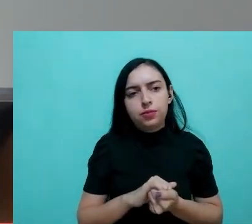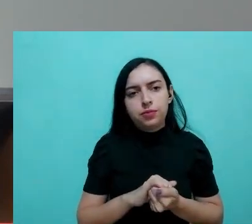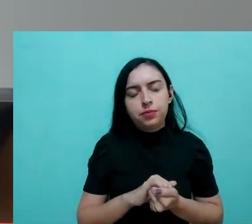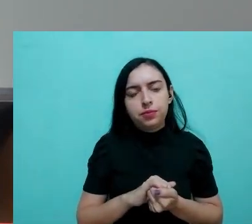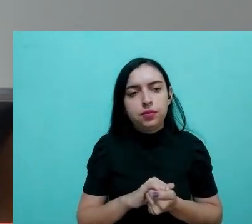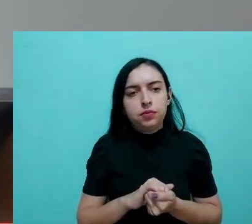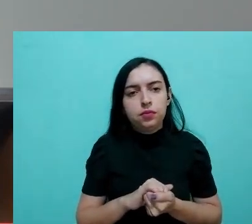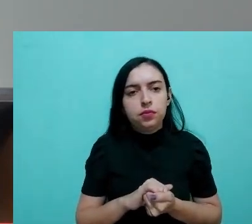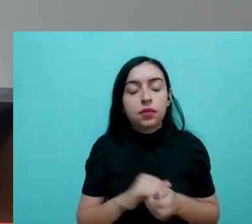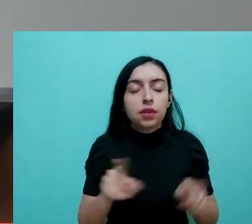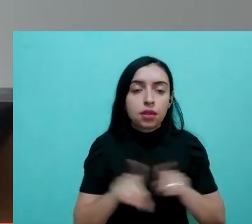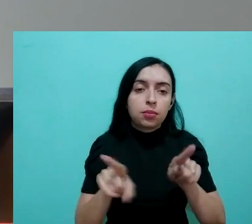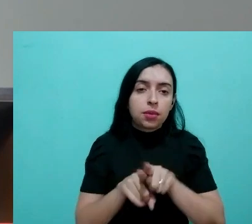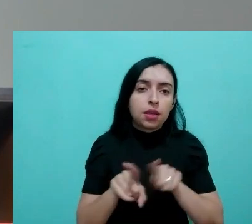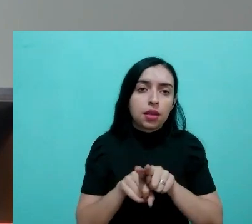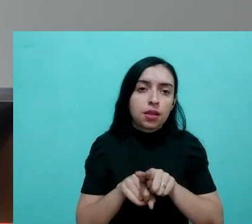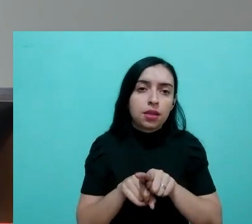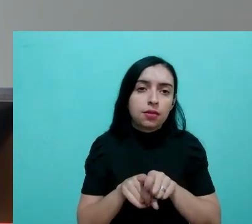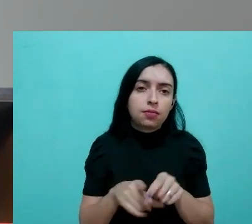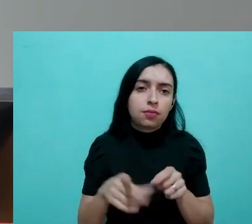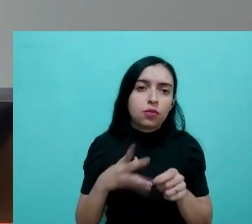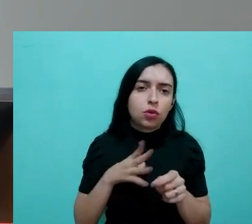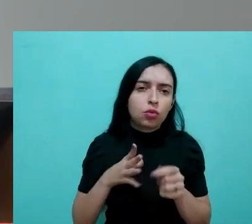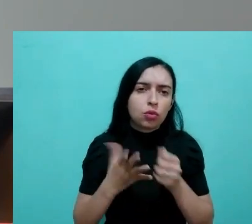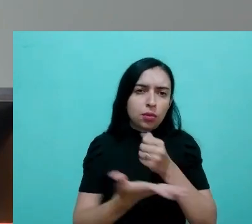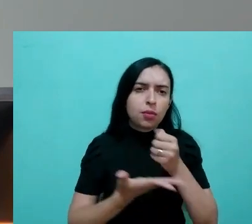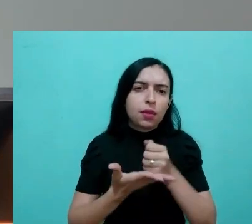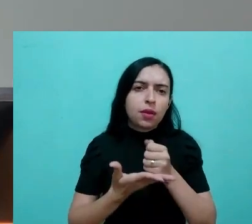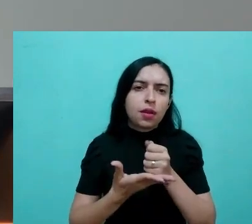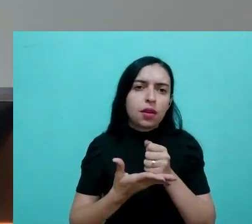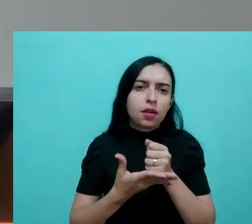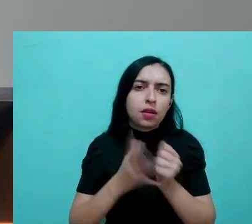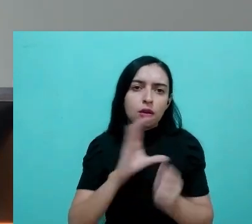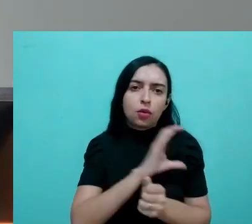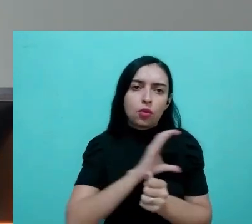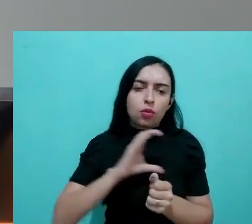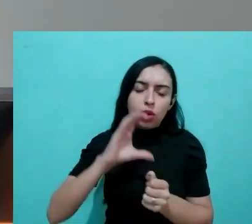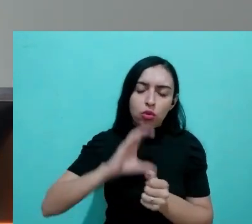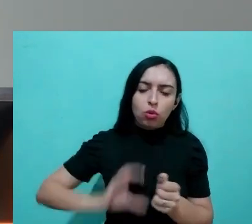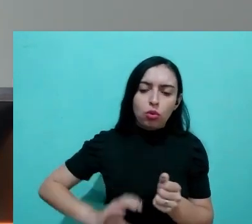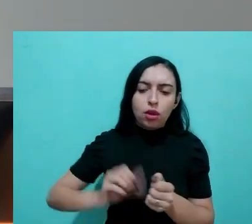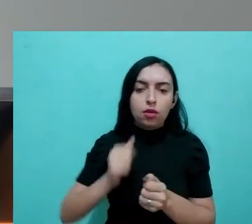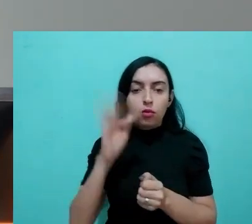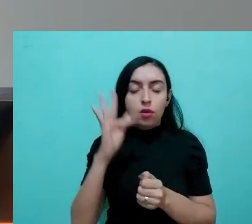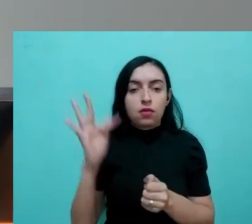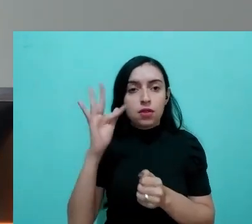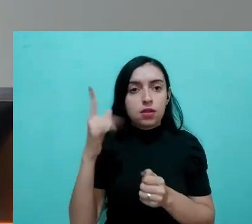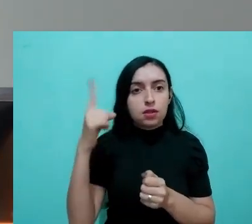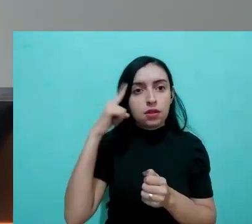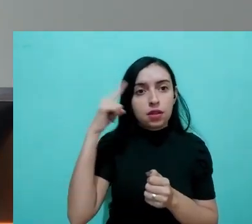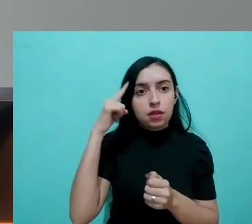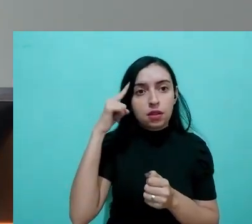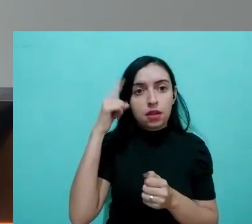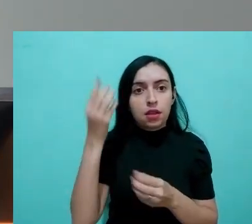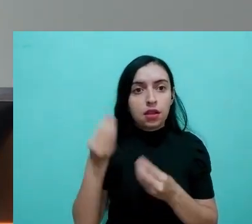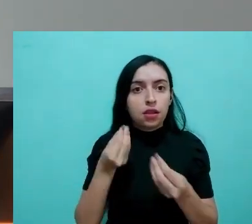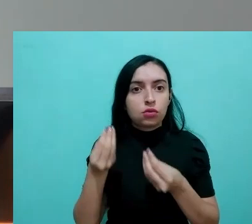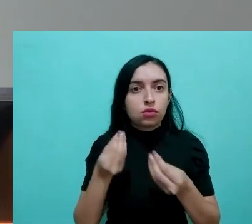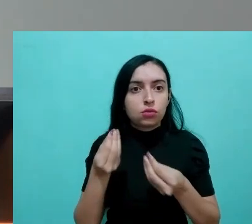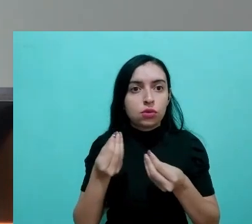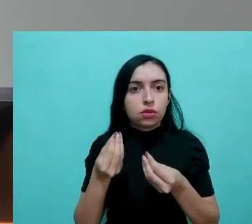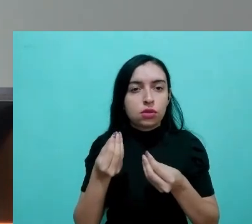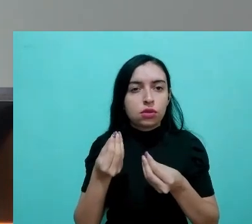Eso también tiene que ver con el fondo católico de Francia, porque la idea, como decía Tocqueville, es que